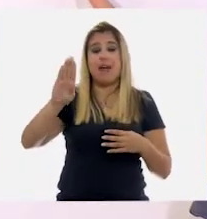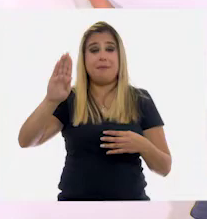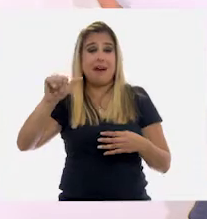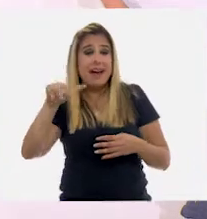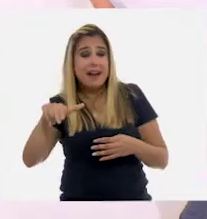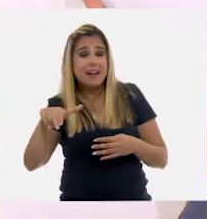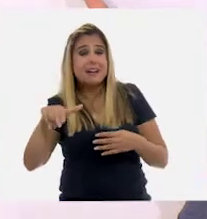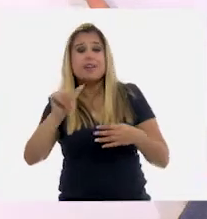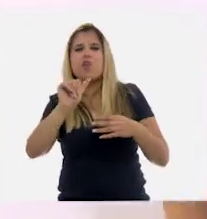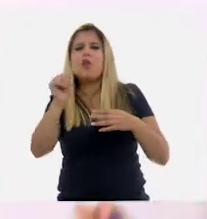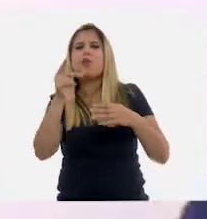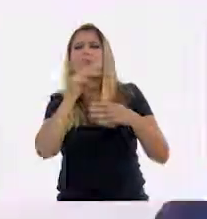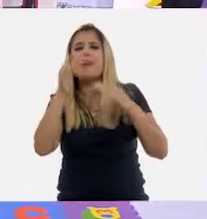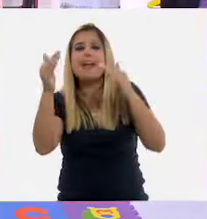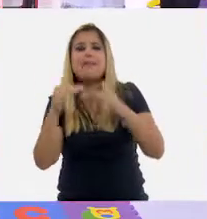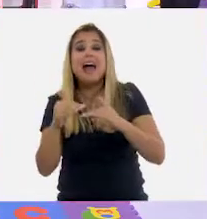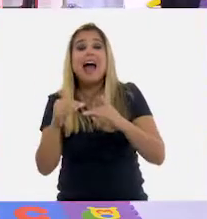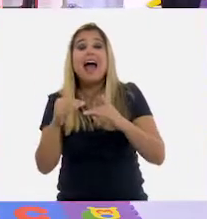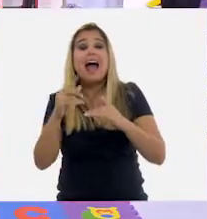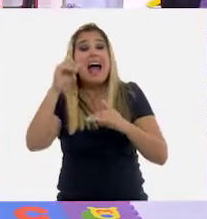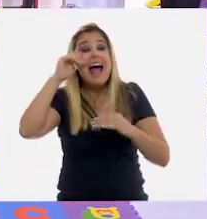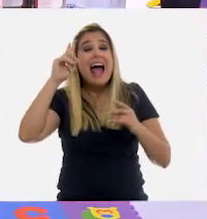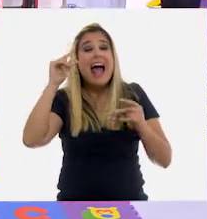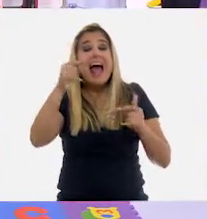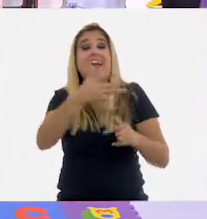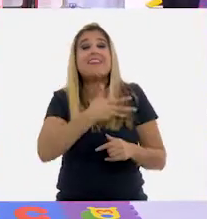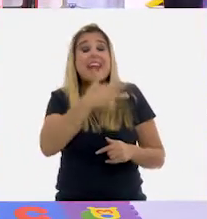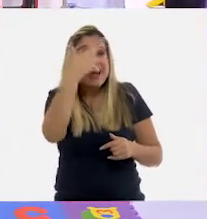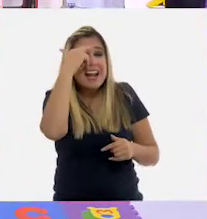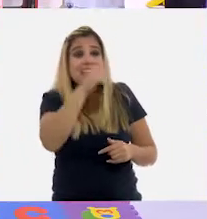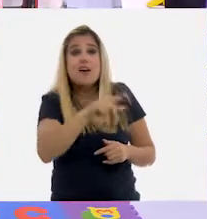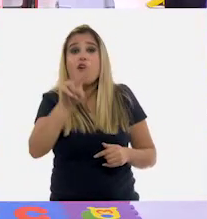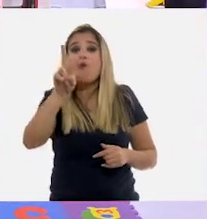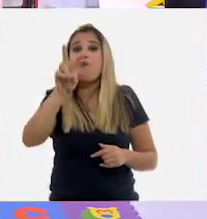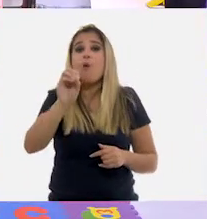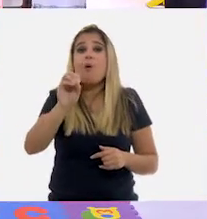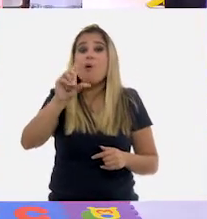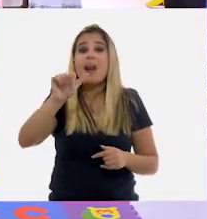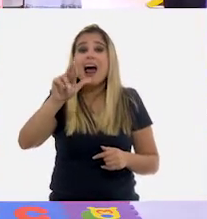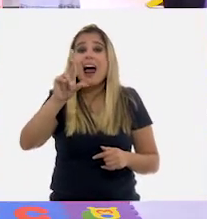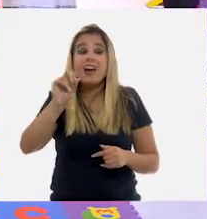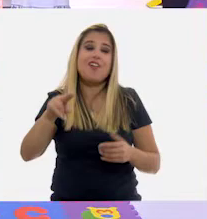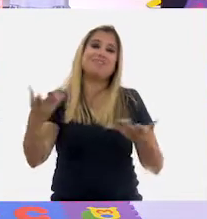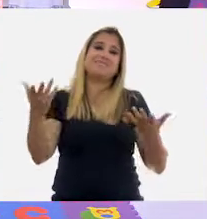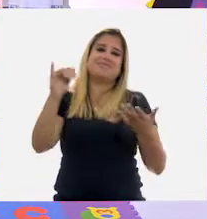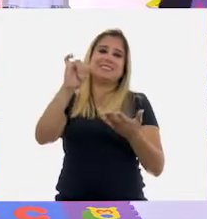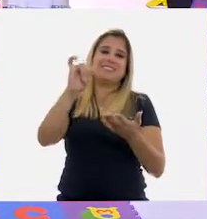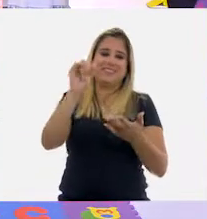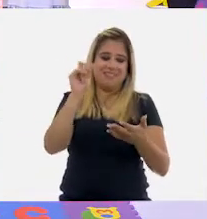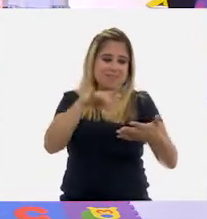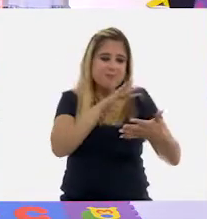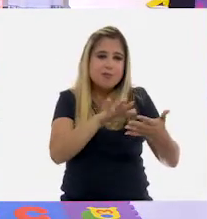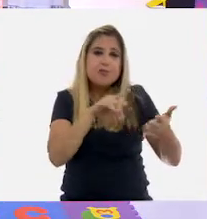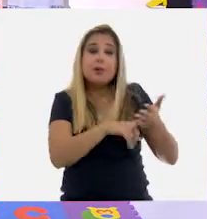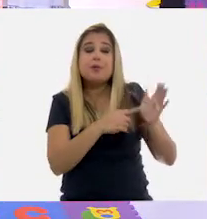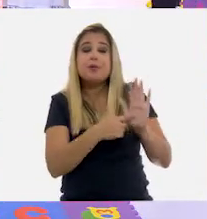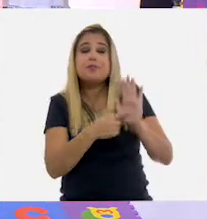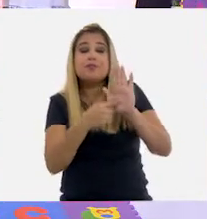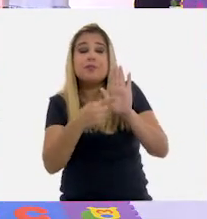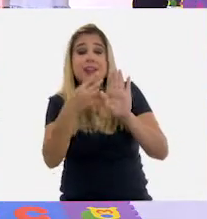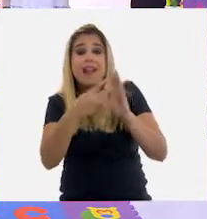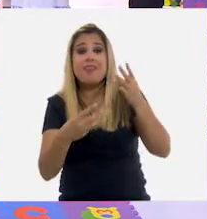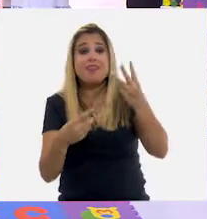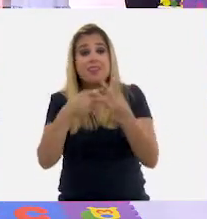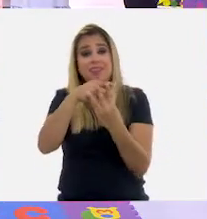y... ¡ay! Aquí. Sí, tienen razón. Volaron. Sí. Claro. En el texto dice que los